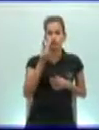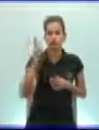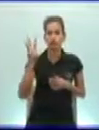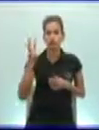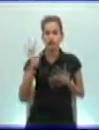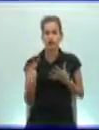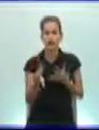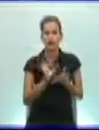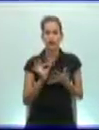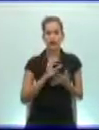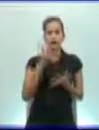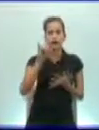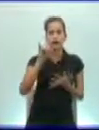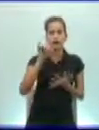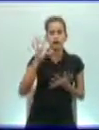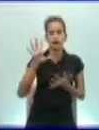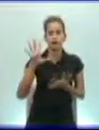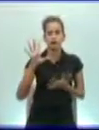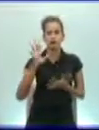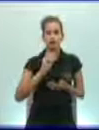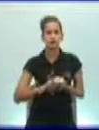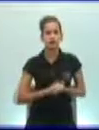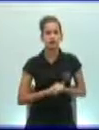página 95.